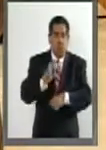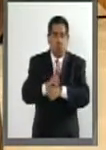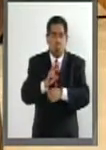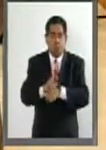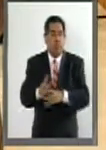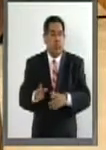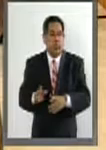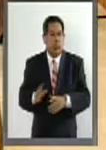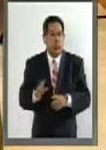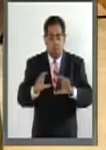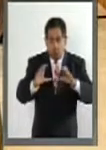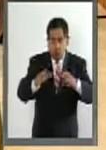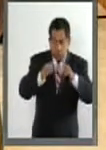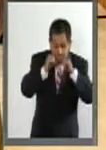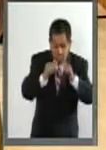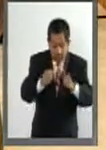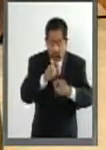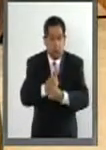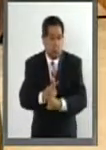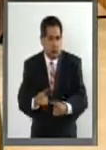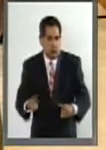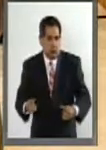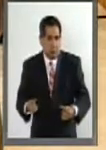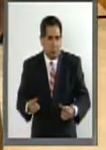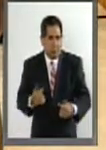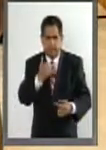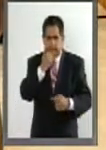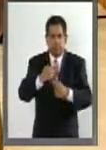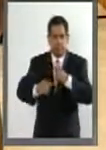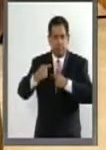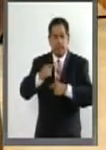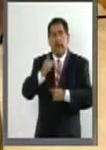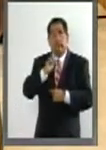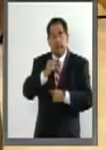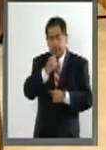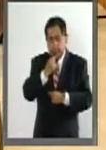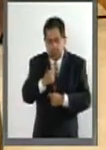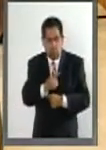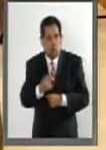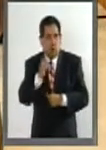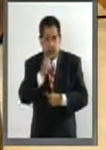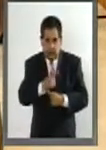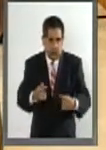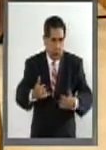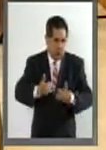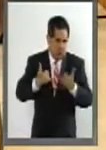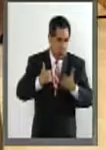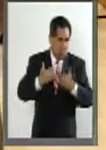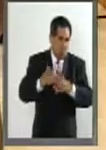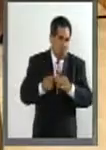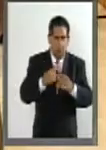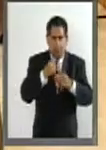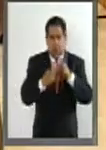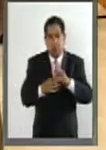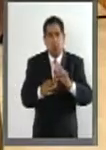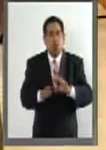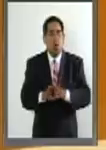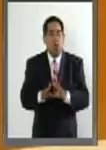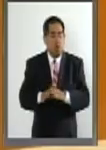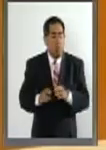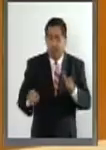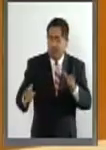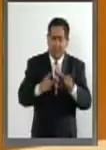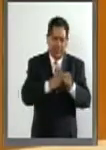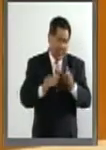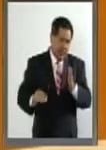y la Procuración de los Derechos de las Niñas, Niños y Adolescentes Migrantes se encuentra